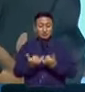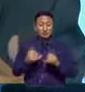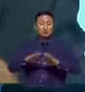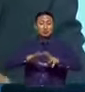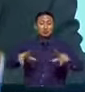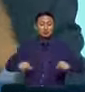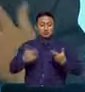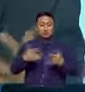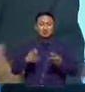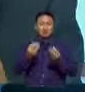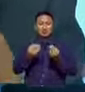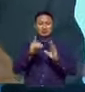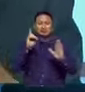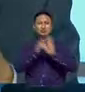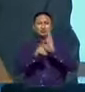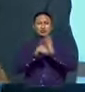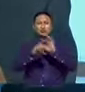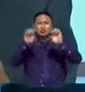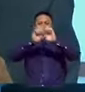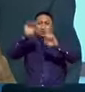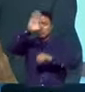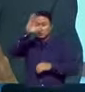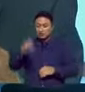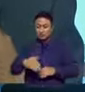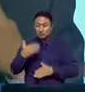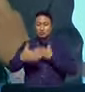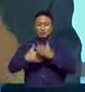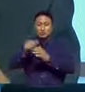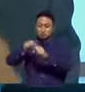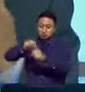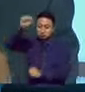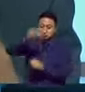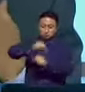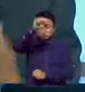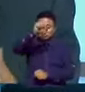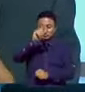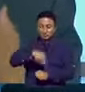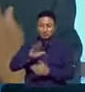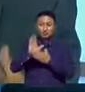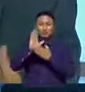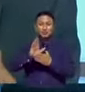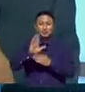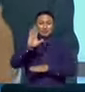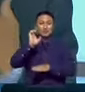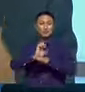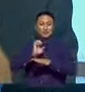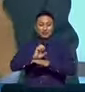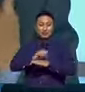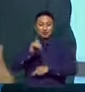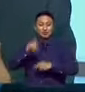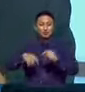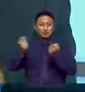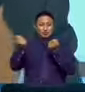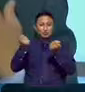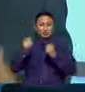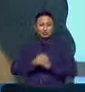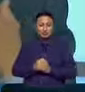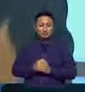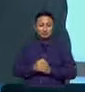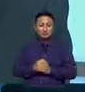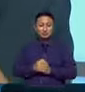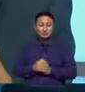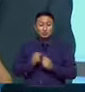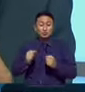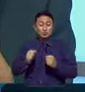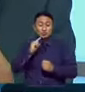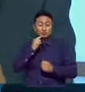las denuncias del tema de Brecht, tarde o temprano va a salir a la luz. Le va a poner al país en una situación de ingobernabilidad muy, pero muy